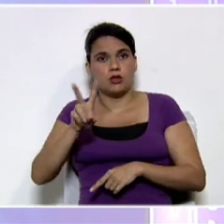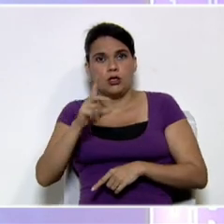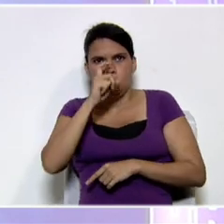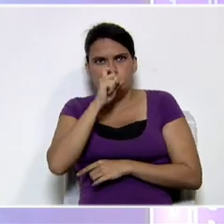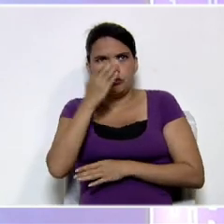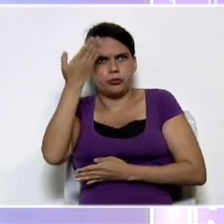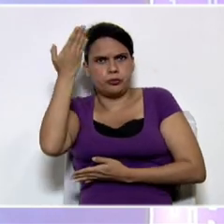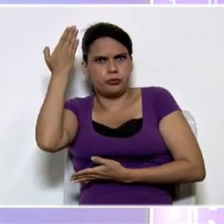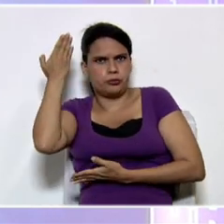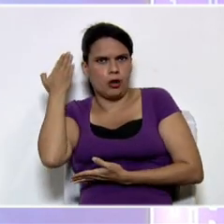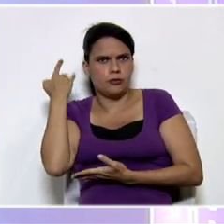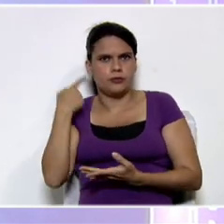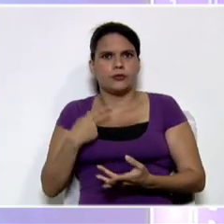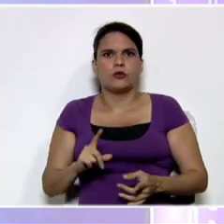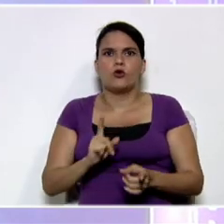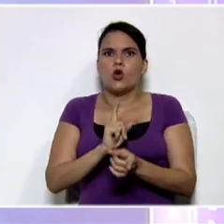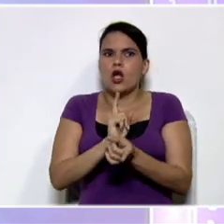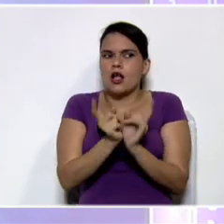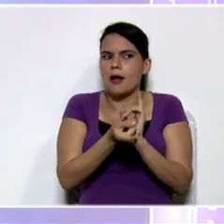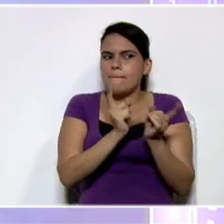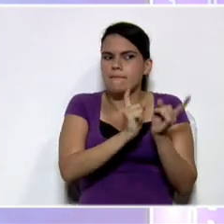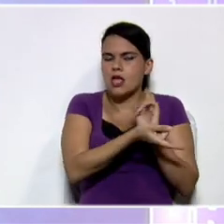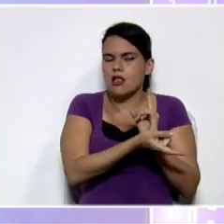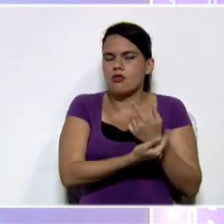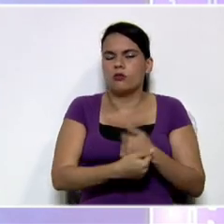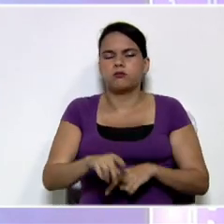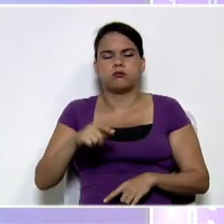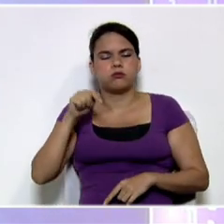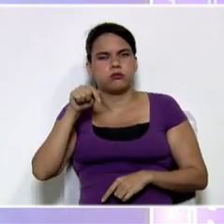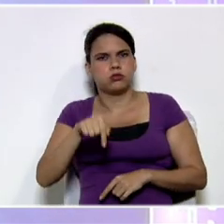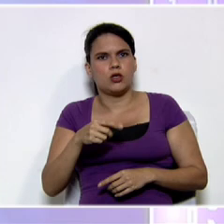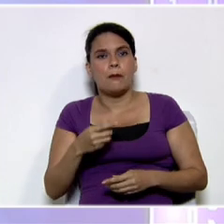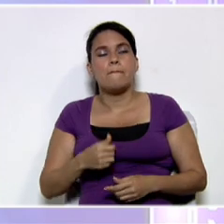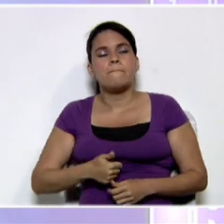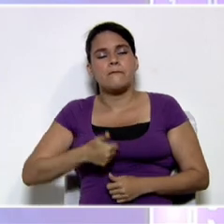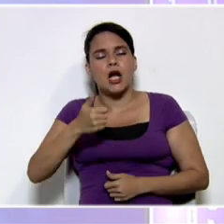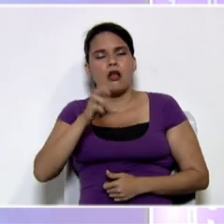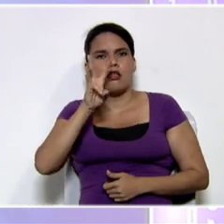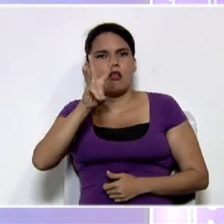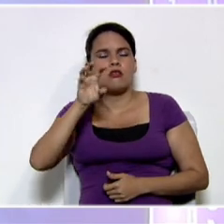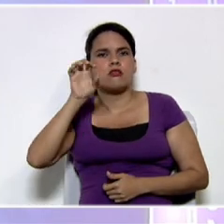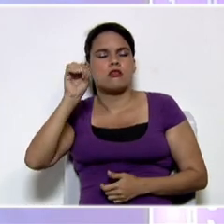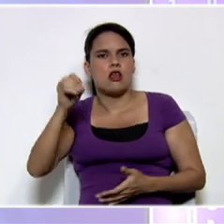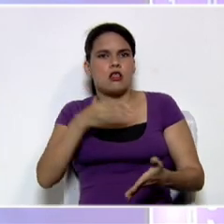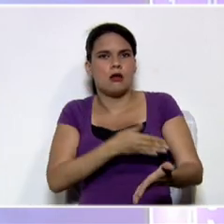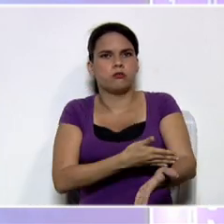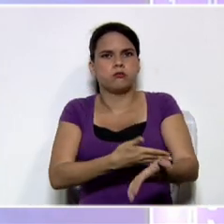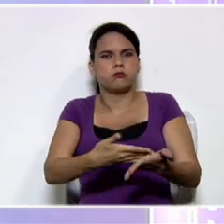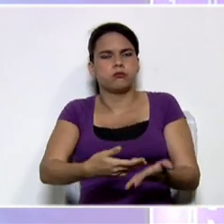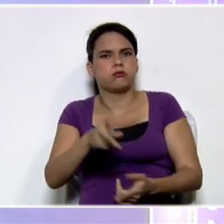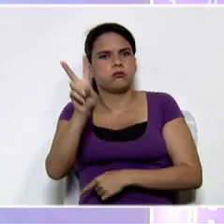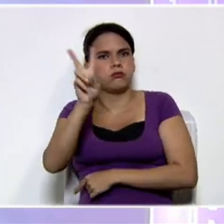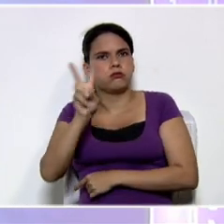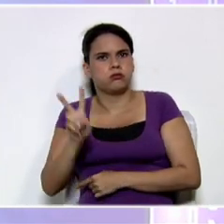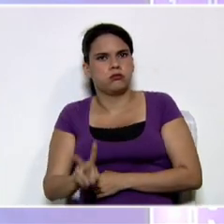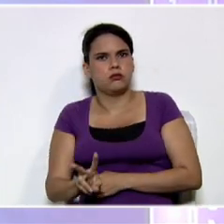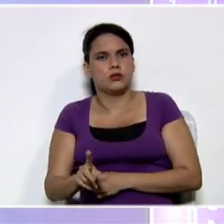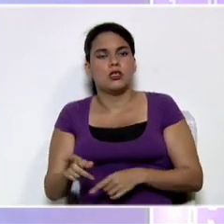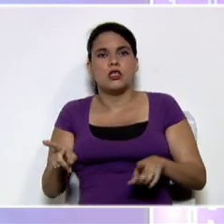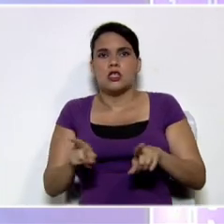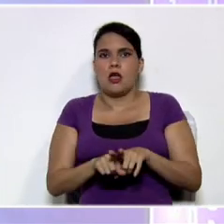se fueron formando hasta ser lo que somos hoy día, más de 30 millones de venezolanos y venezolanas. También hablemos de